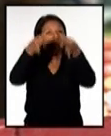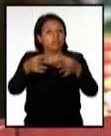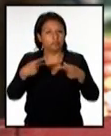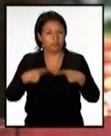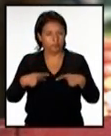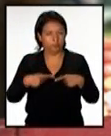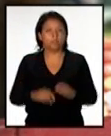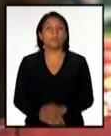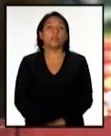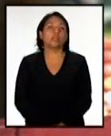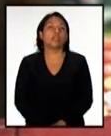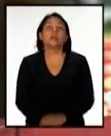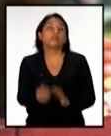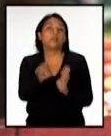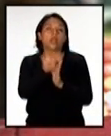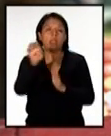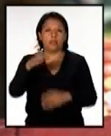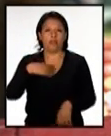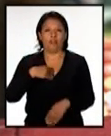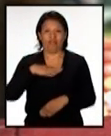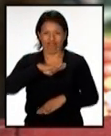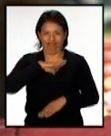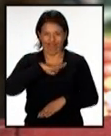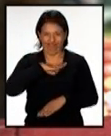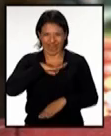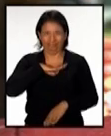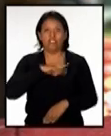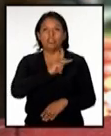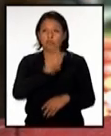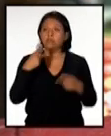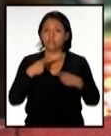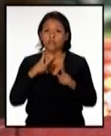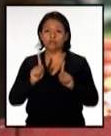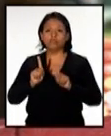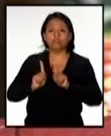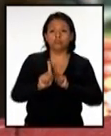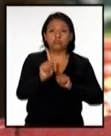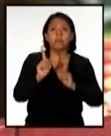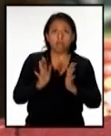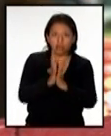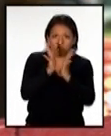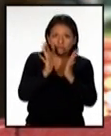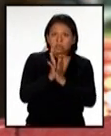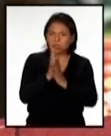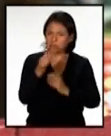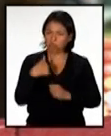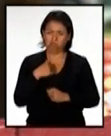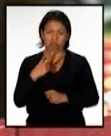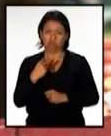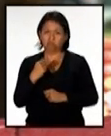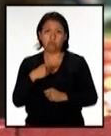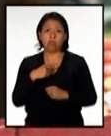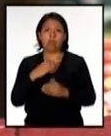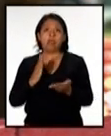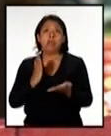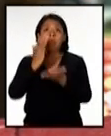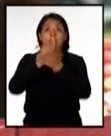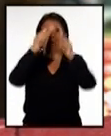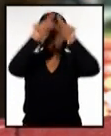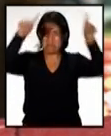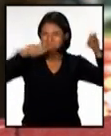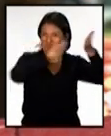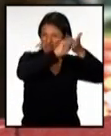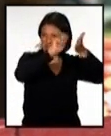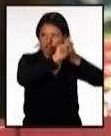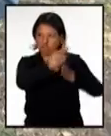a la bandera así era de que todos se pasaban y yo no, o en el pizarrón también, o sea, eran muchas cosas en la escuela,